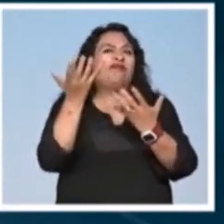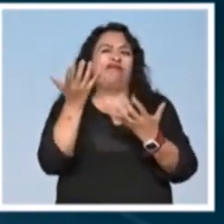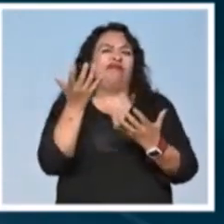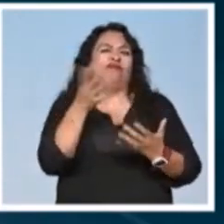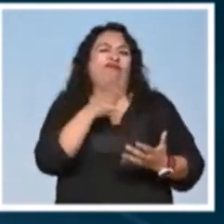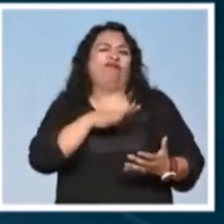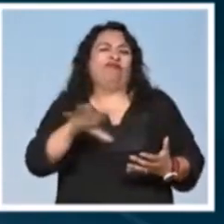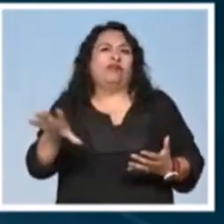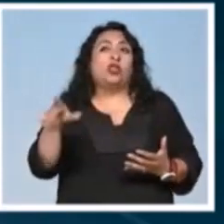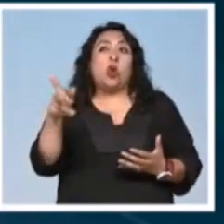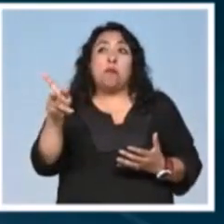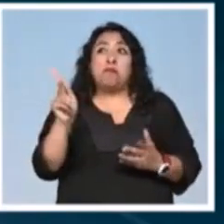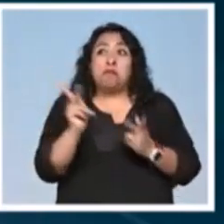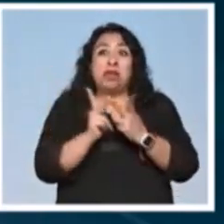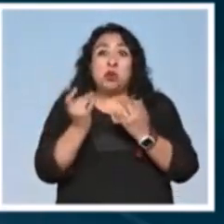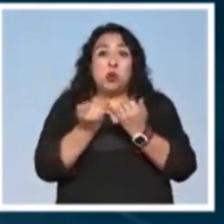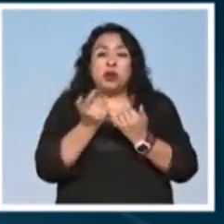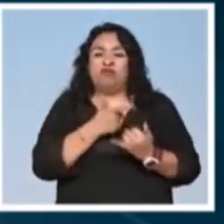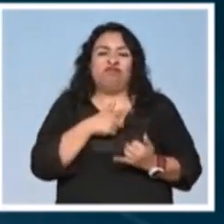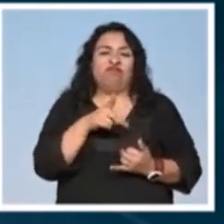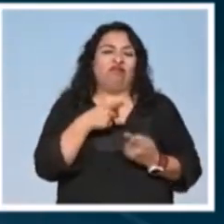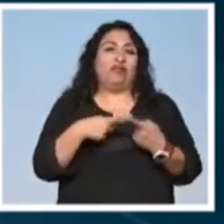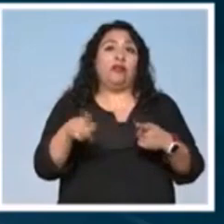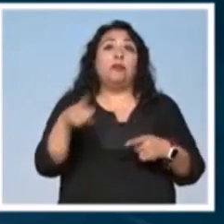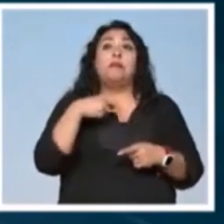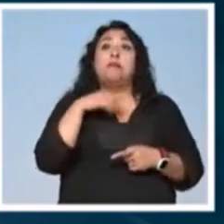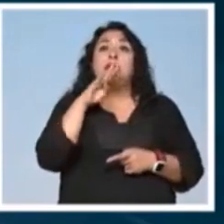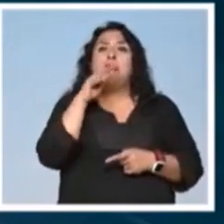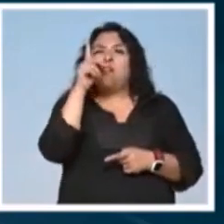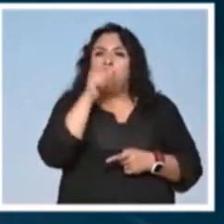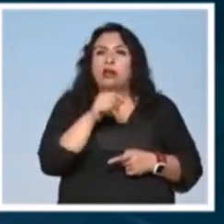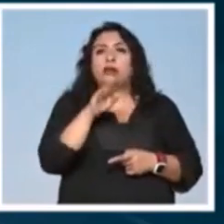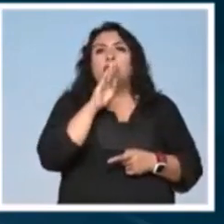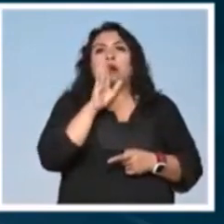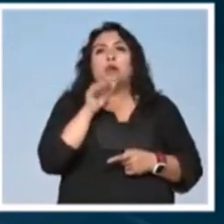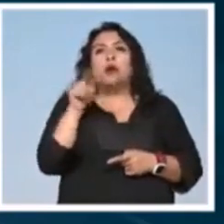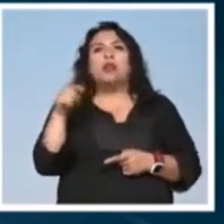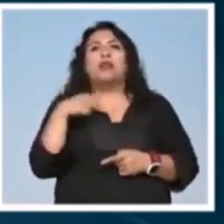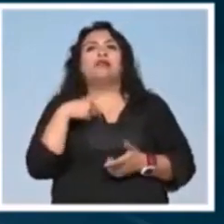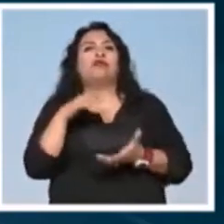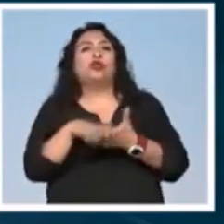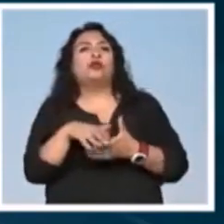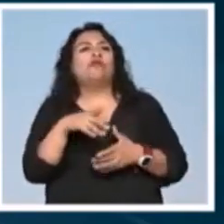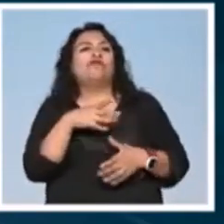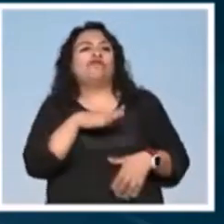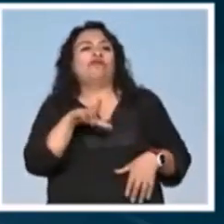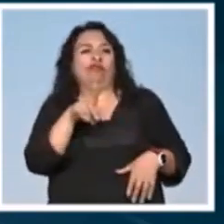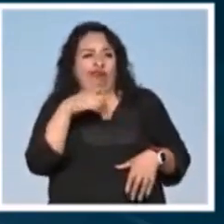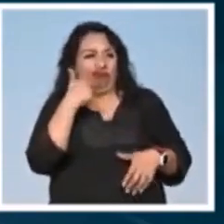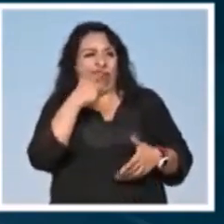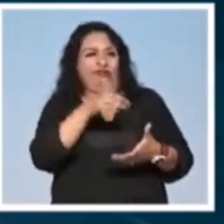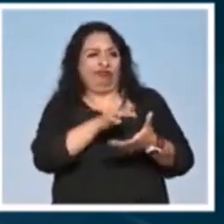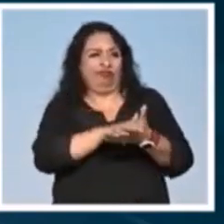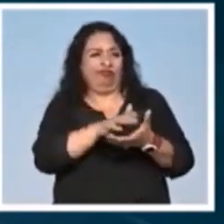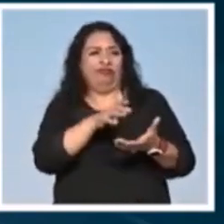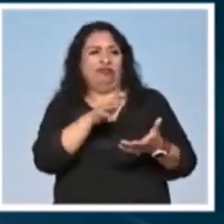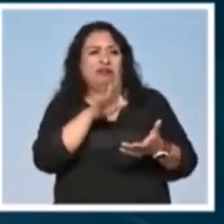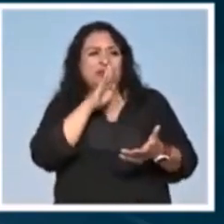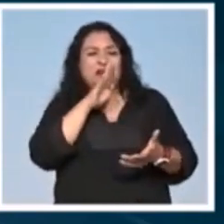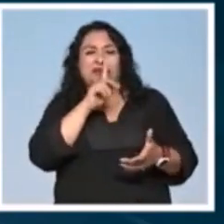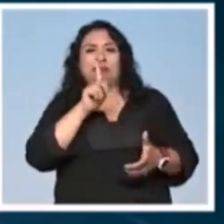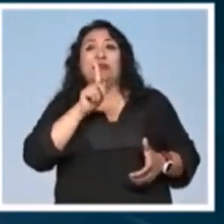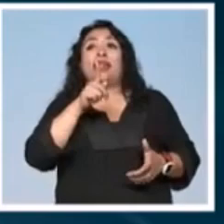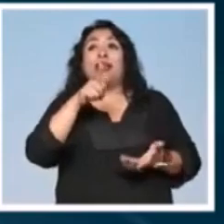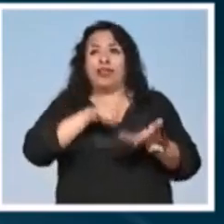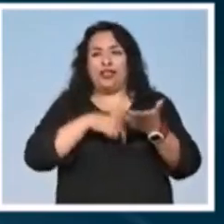gustos con ella. Una mujer que no logra ser madre y un marido que se niega a satisfacerla urden la trama de esta obra, cuyo